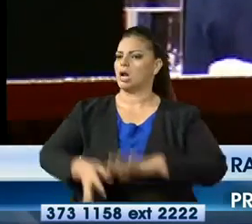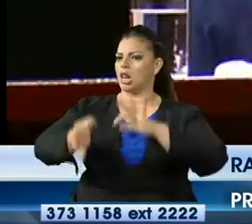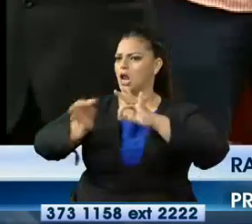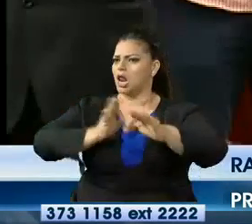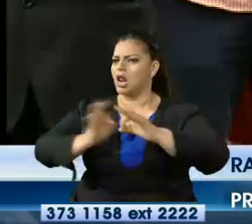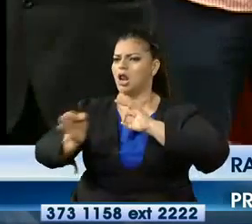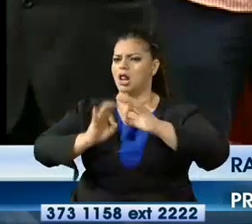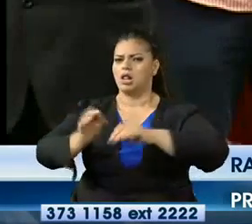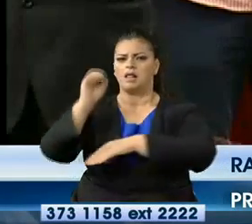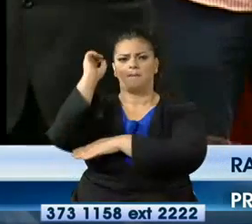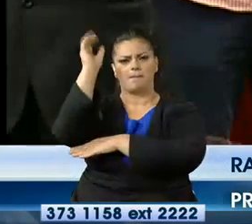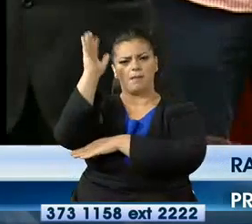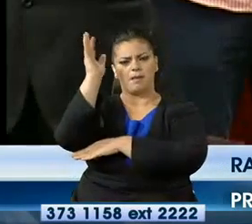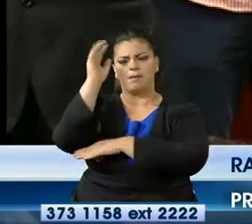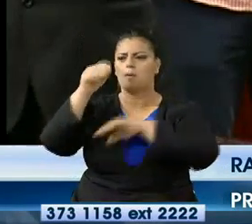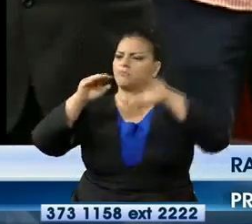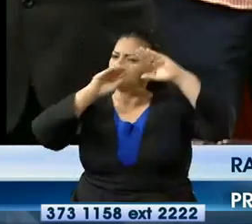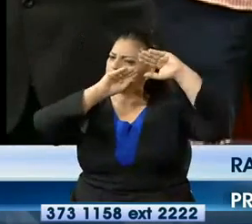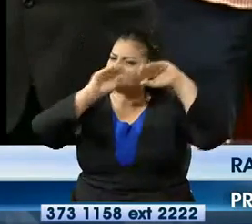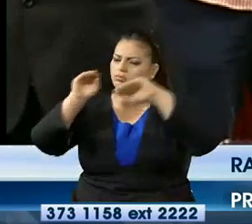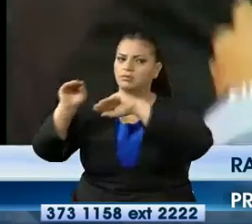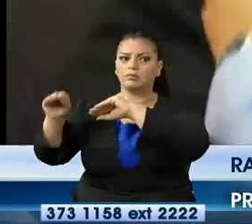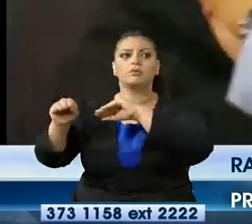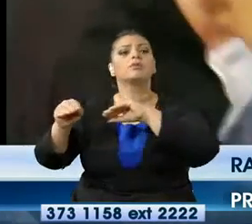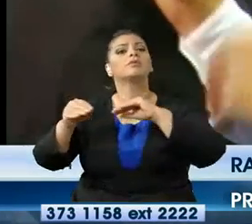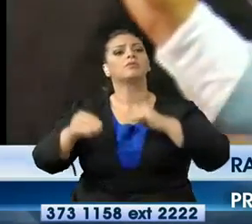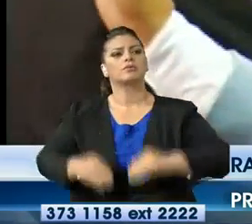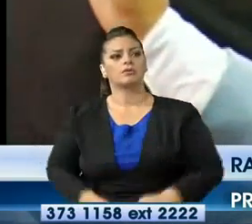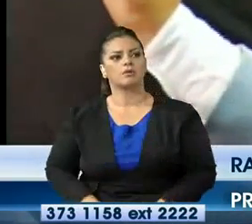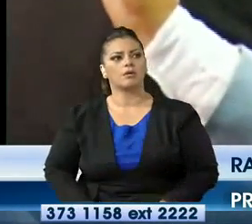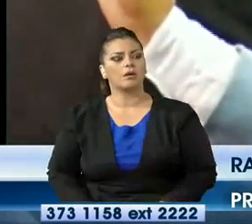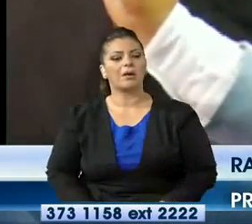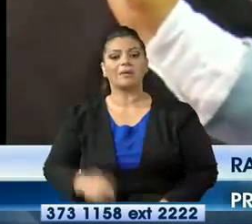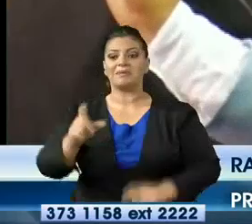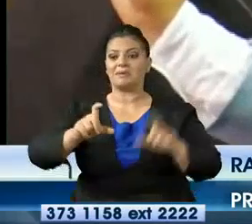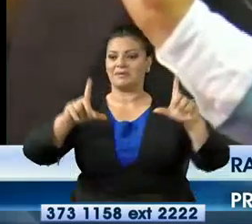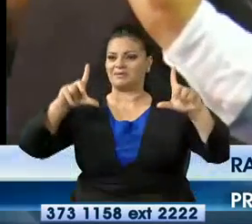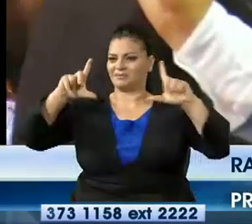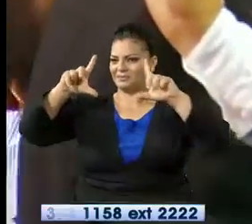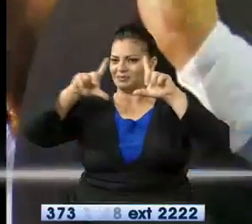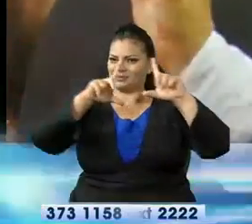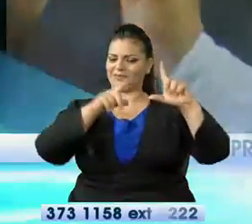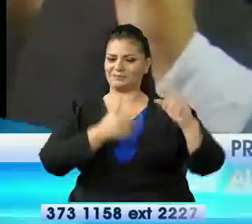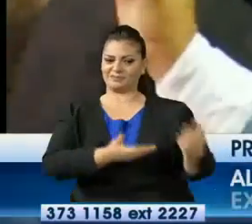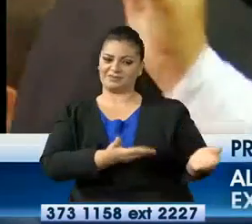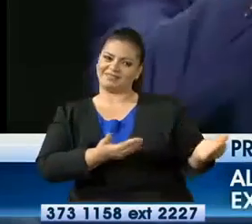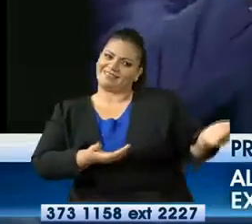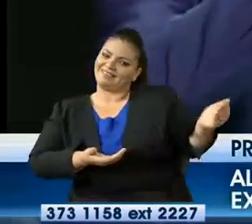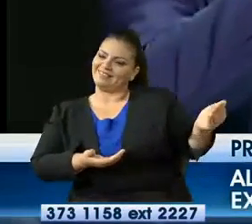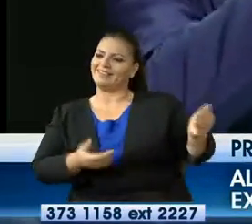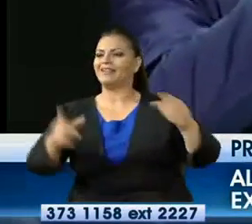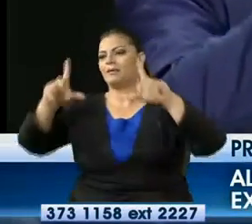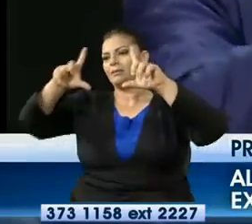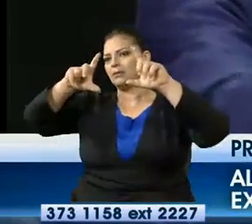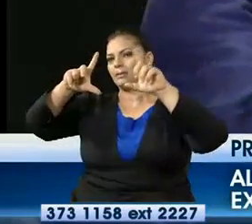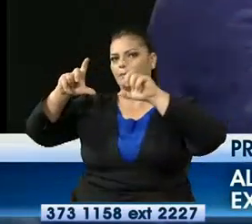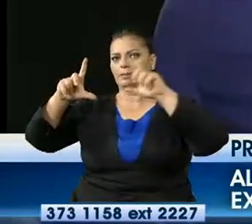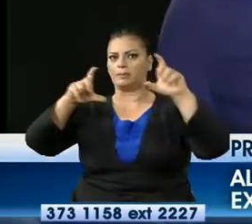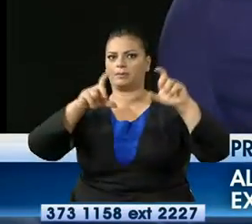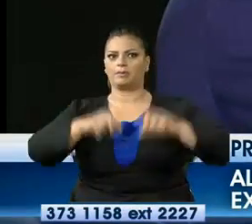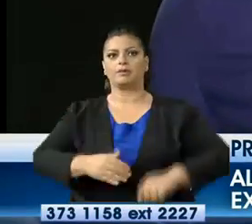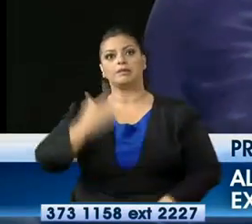y transformación en tiempos de crisis, las fotos universitarias y mediáticas. A 3 meses de